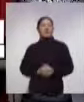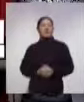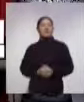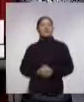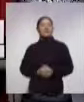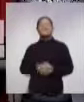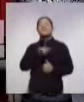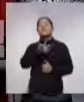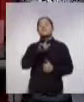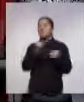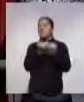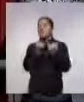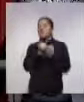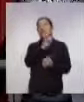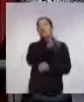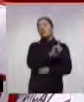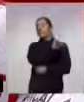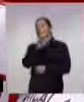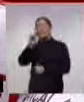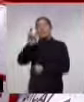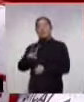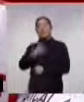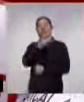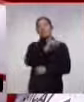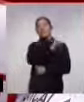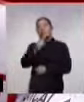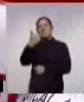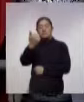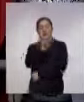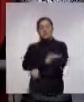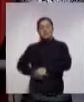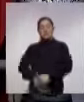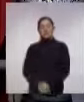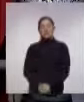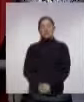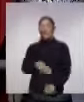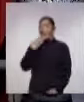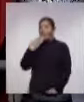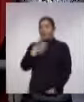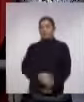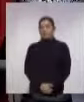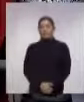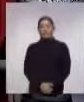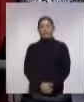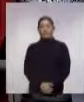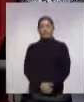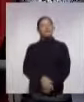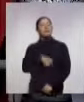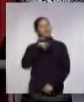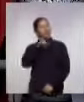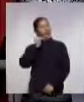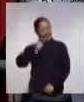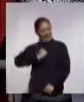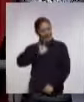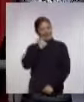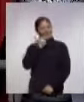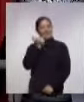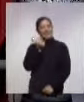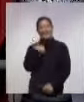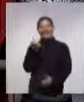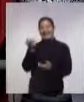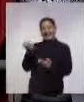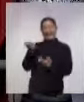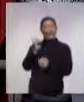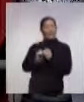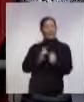el 17, así es, de lunes a viernes en un horario de 4 a 6 de la tarde. Muy bien. Oiga, pues aproveche usted, no deje pasar esta